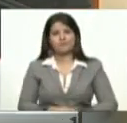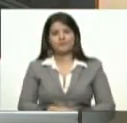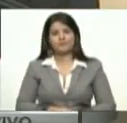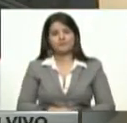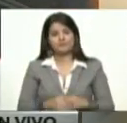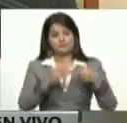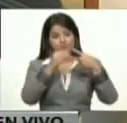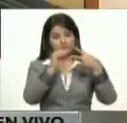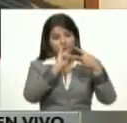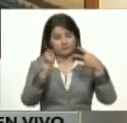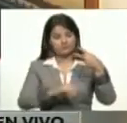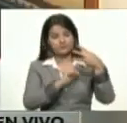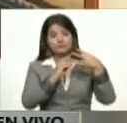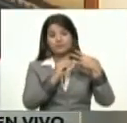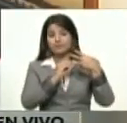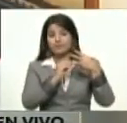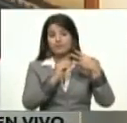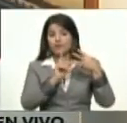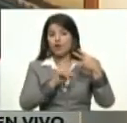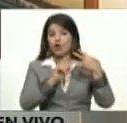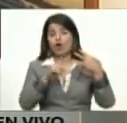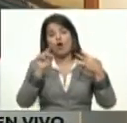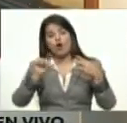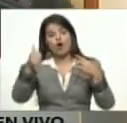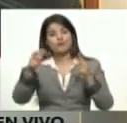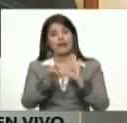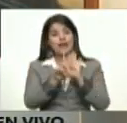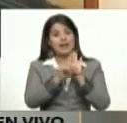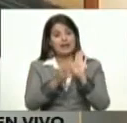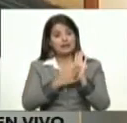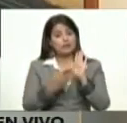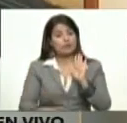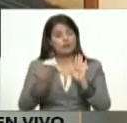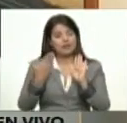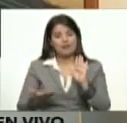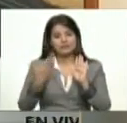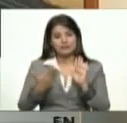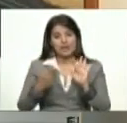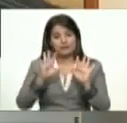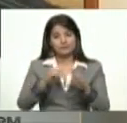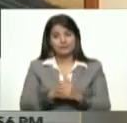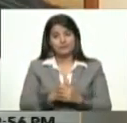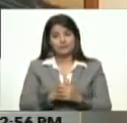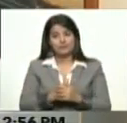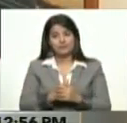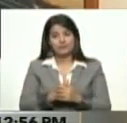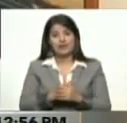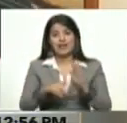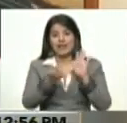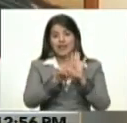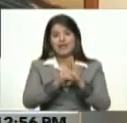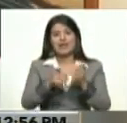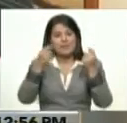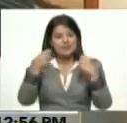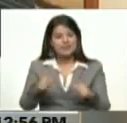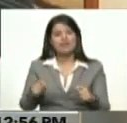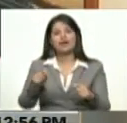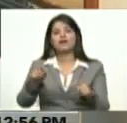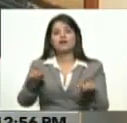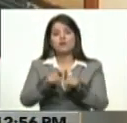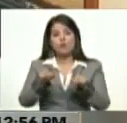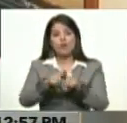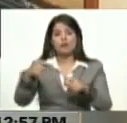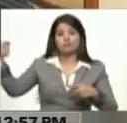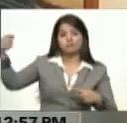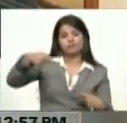es muy importante, otra manera de buscar divisas, otra manera de buscar inversiones en